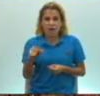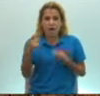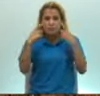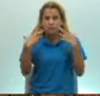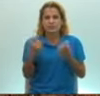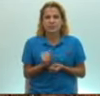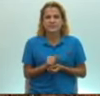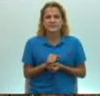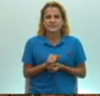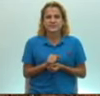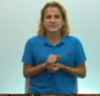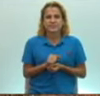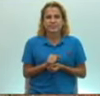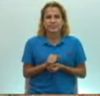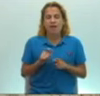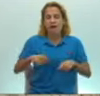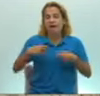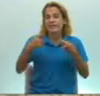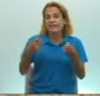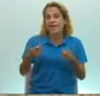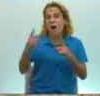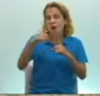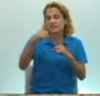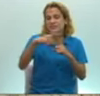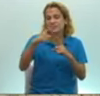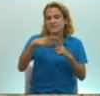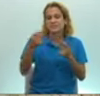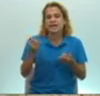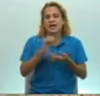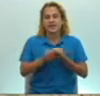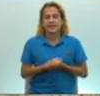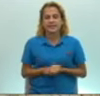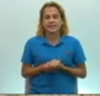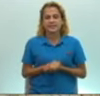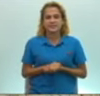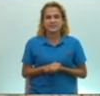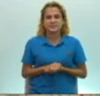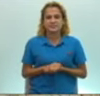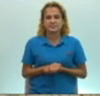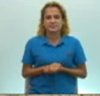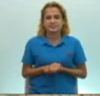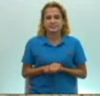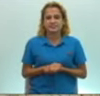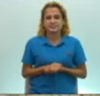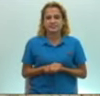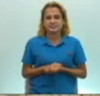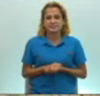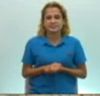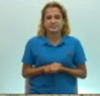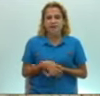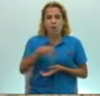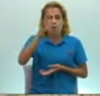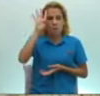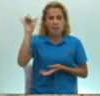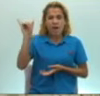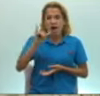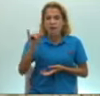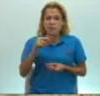riqueza en esta sociedad. Sin los estoy dejando entonces con el estudio individual de nuestra